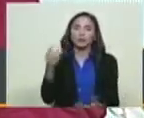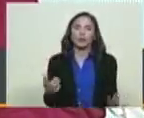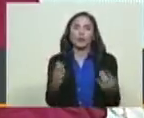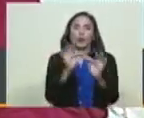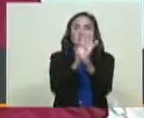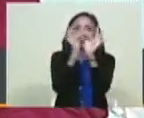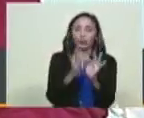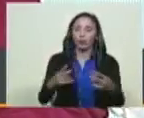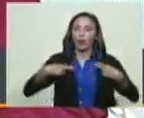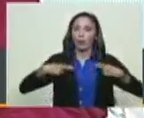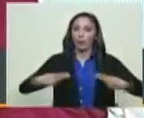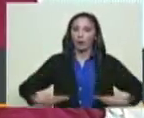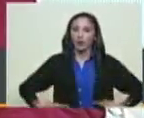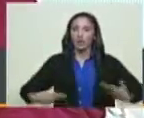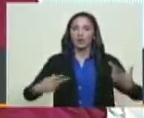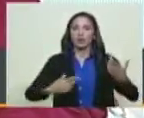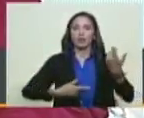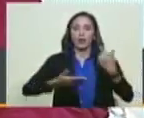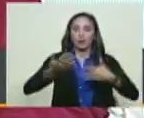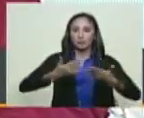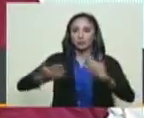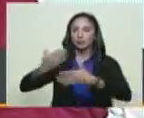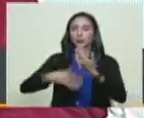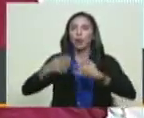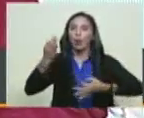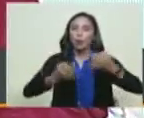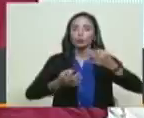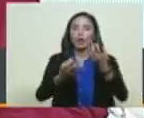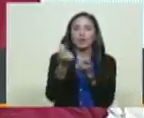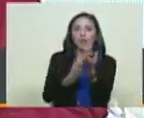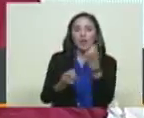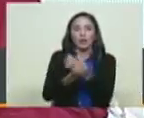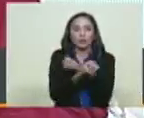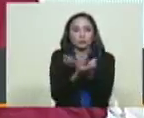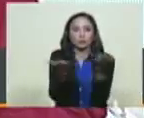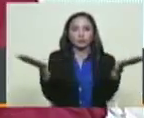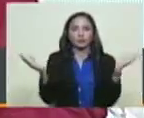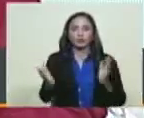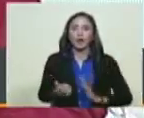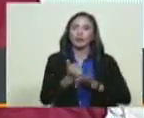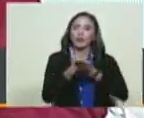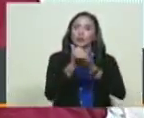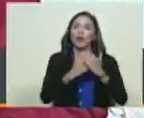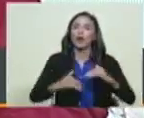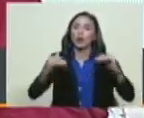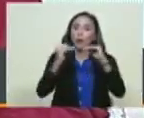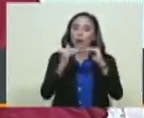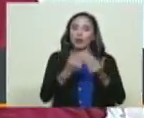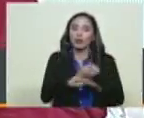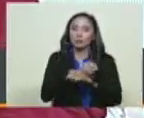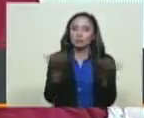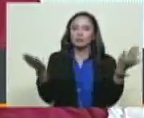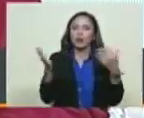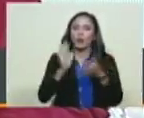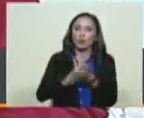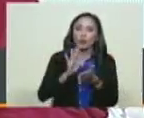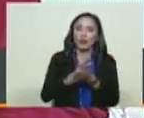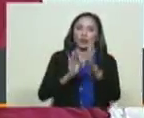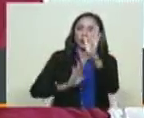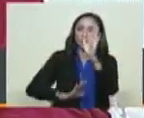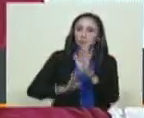humanista de distribución justa de la riqueza y de construcción de la igualdad con prosperidad con